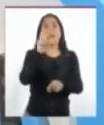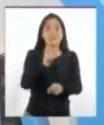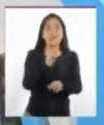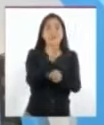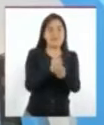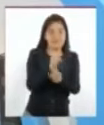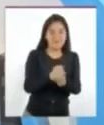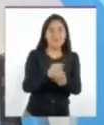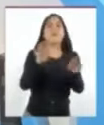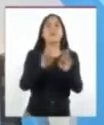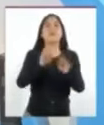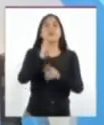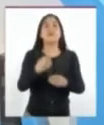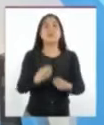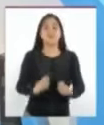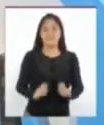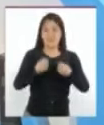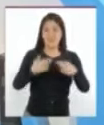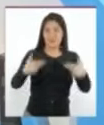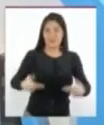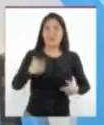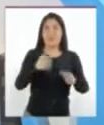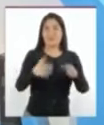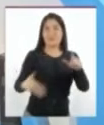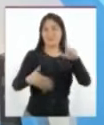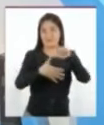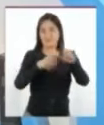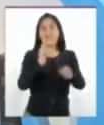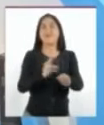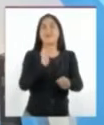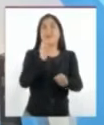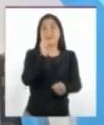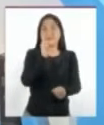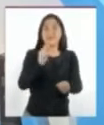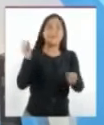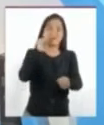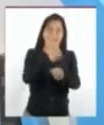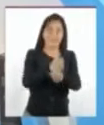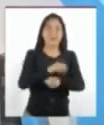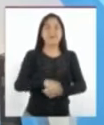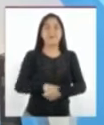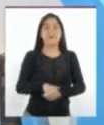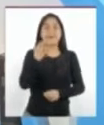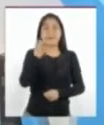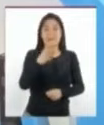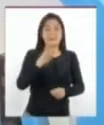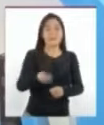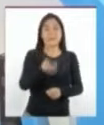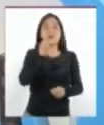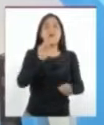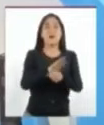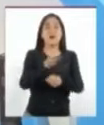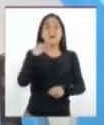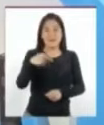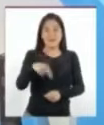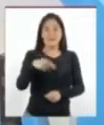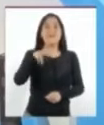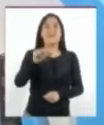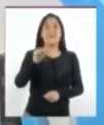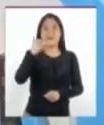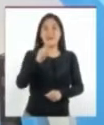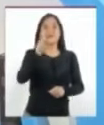los primeros humanos en el continente americano. El primero de ellos es Naya, el esqueleto más antiguo y más